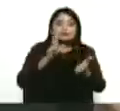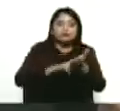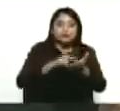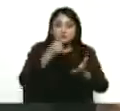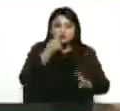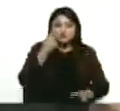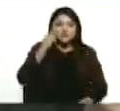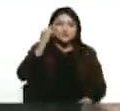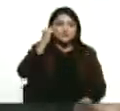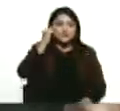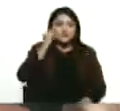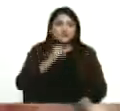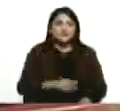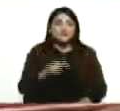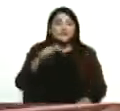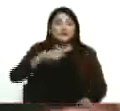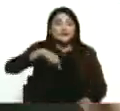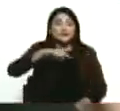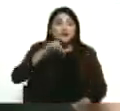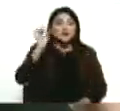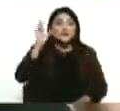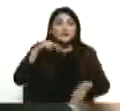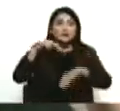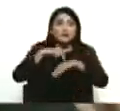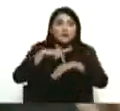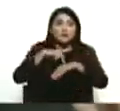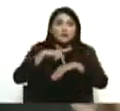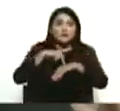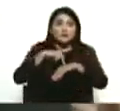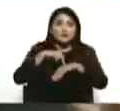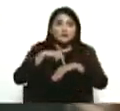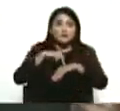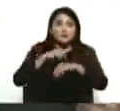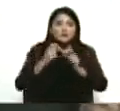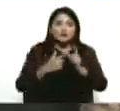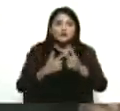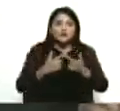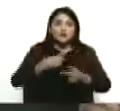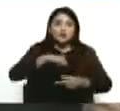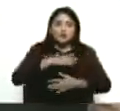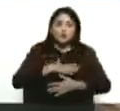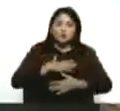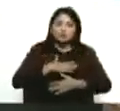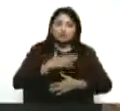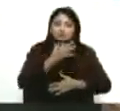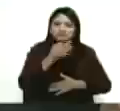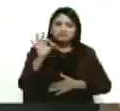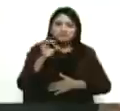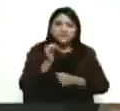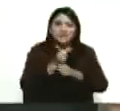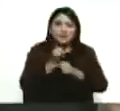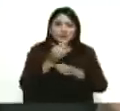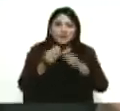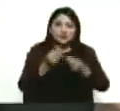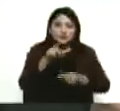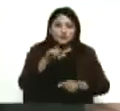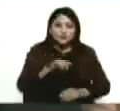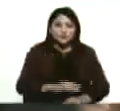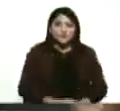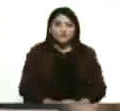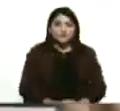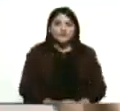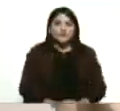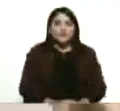en nuestra Asamblea Nacional y que nos tiene muy satisfechos del trabajo realizado. Nos